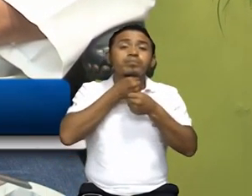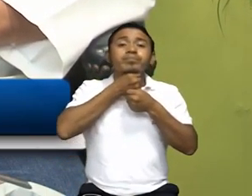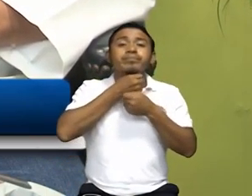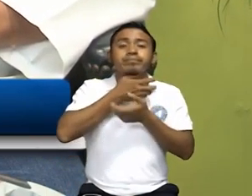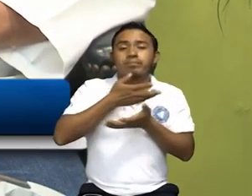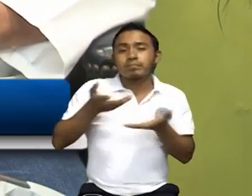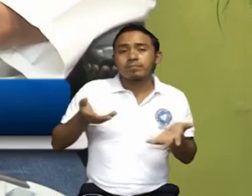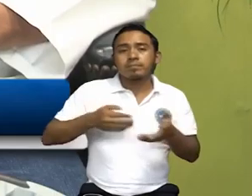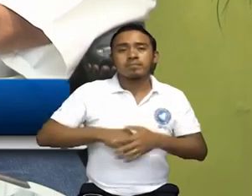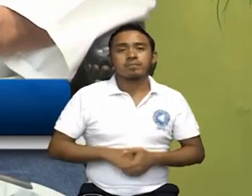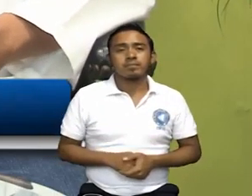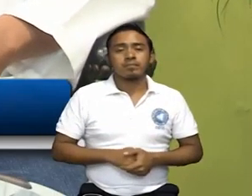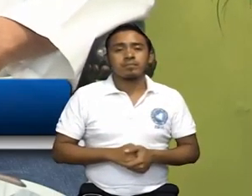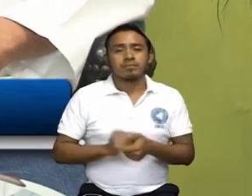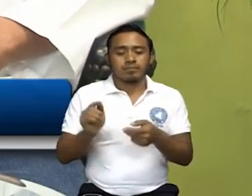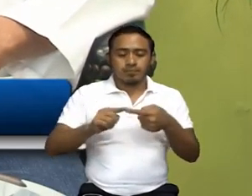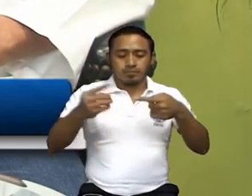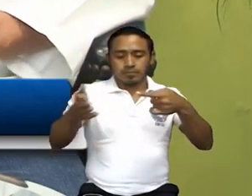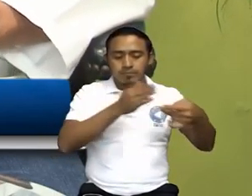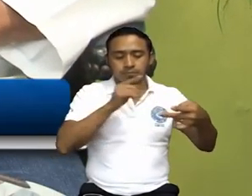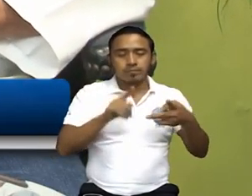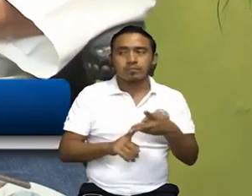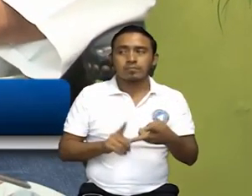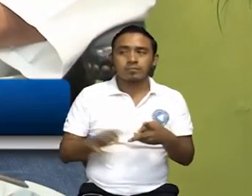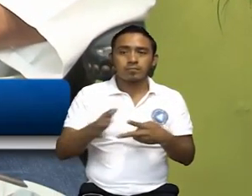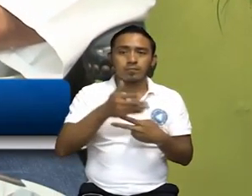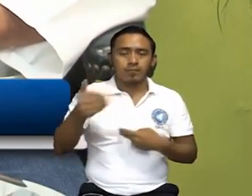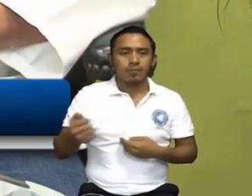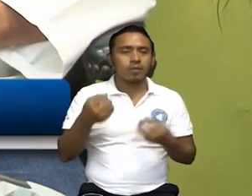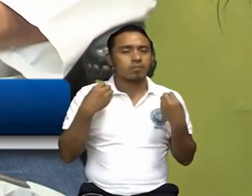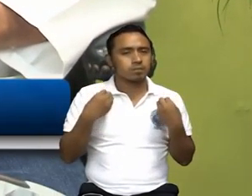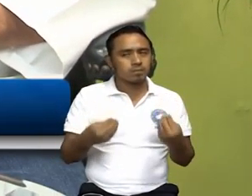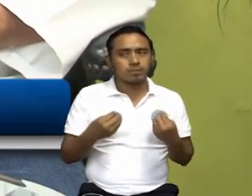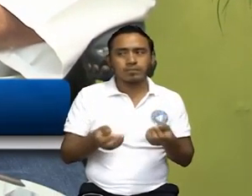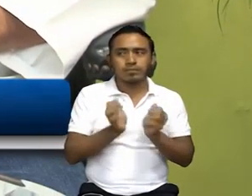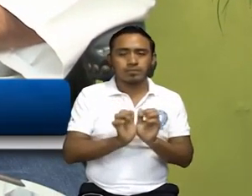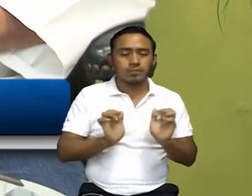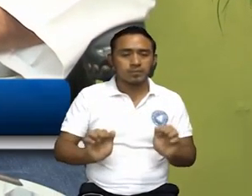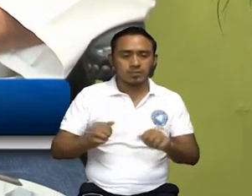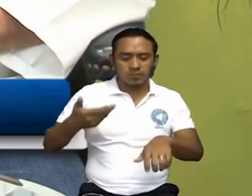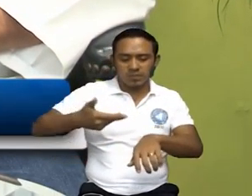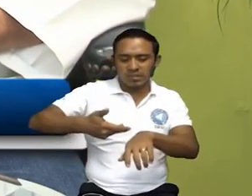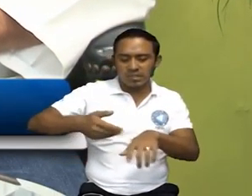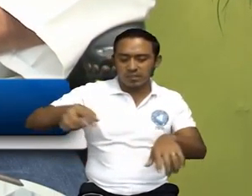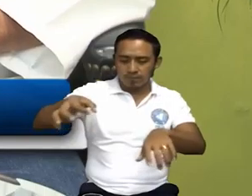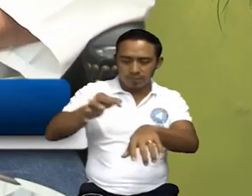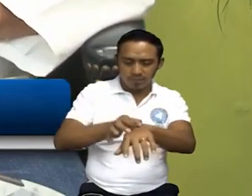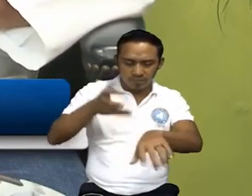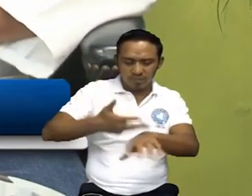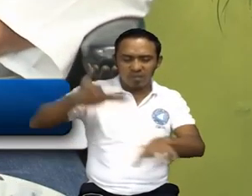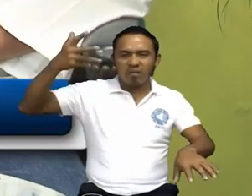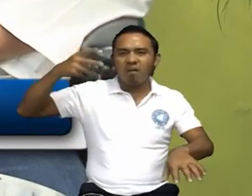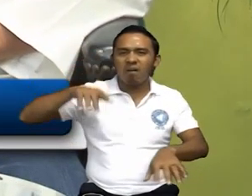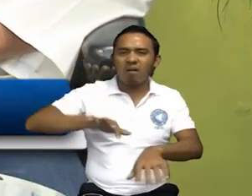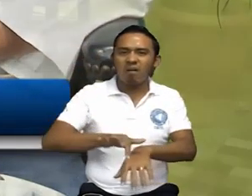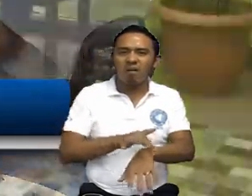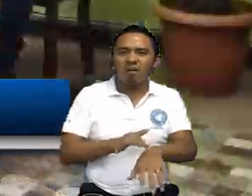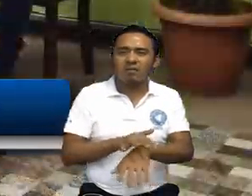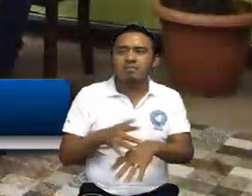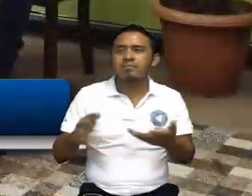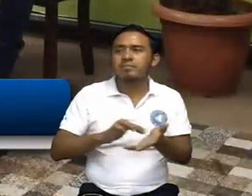es el atragantamiento. Otro de los eventos muy importantes que se da frecuentemente con los niños es las quemaduras. Eso le iba a preguntar, por ejemplo,